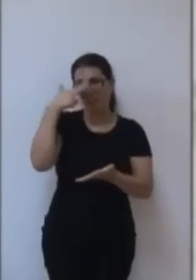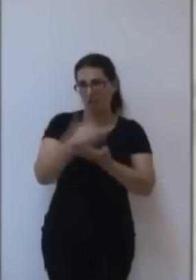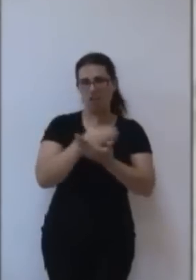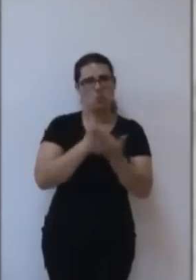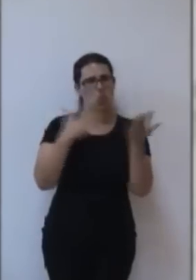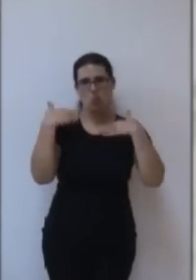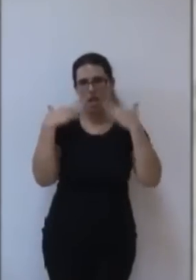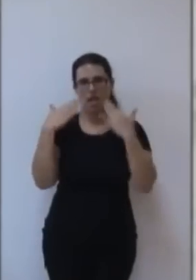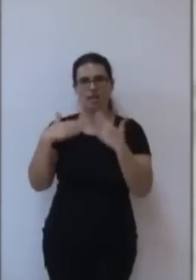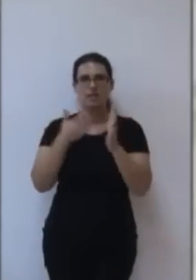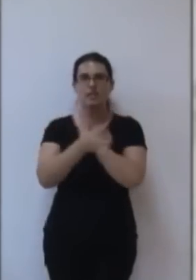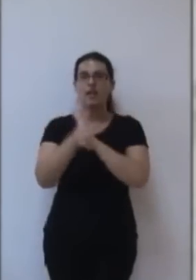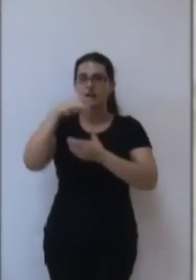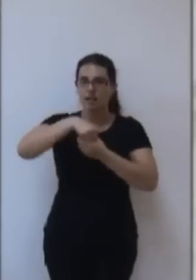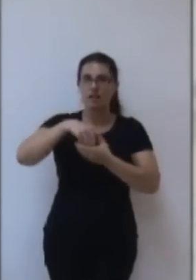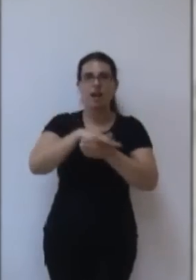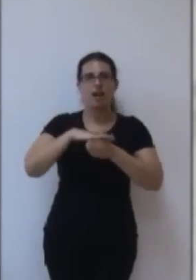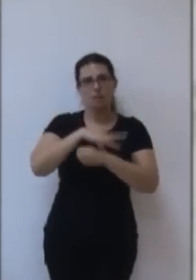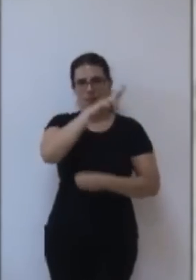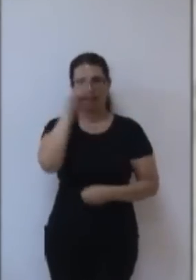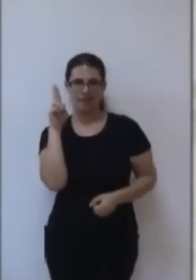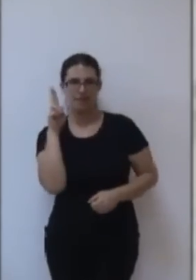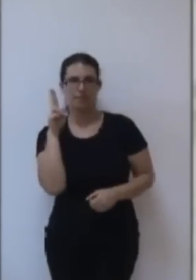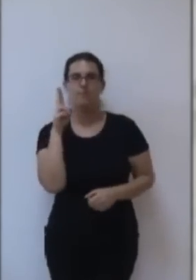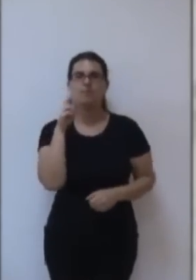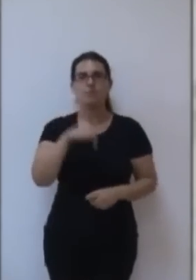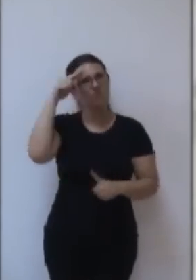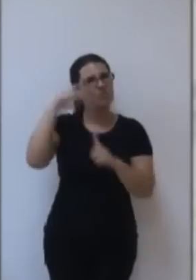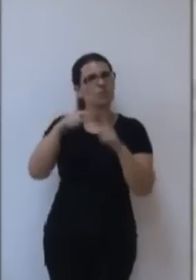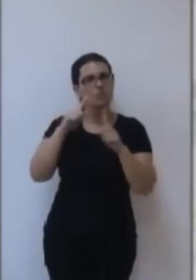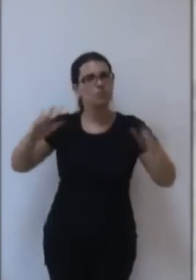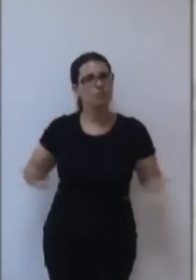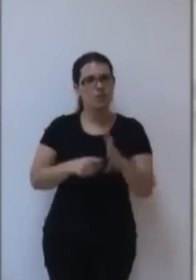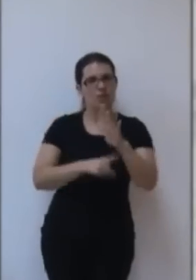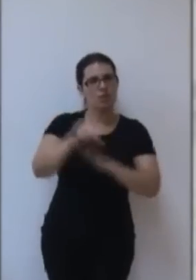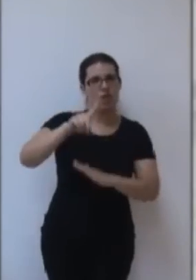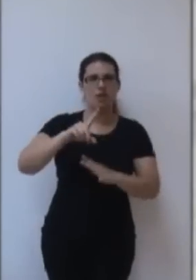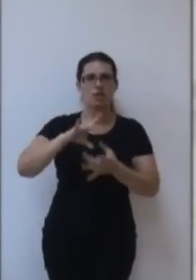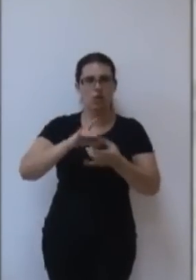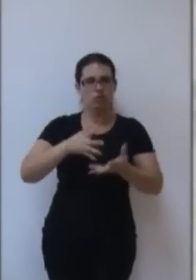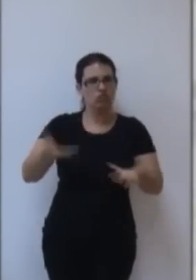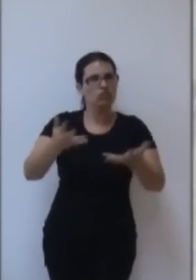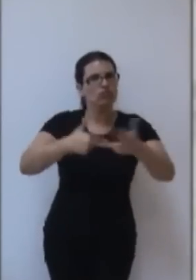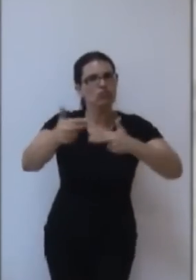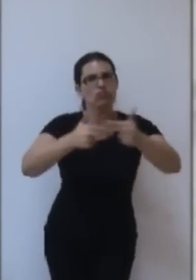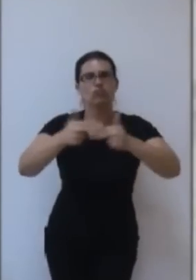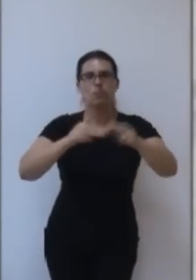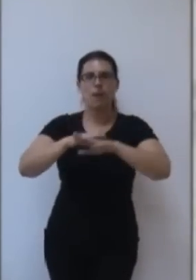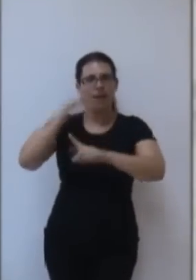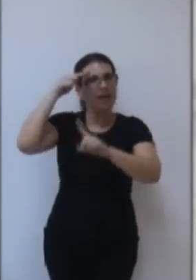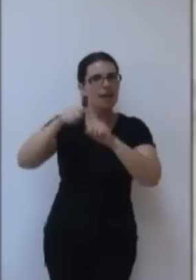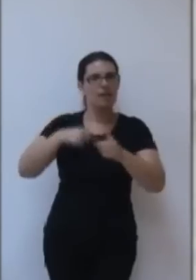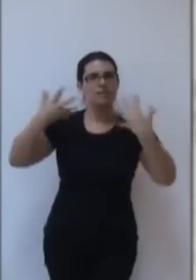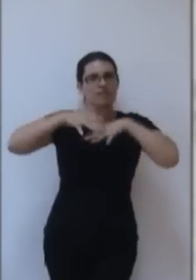ámbito del territorio de la Comunidad de Madrid, y su misión pues, es promover, desarrollar y potenciar todo tipo de actividades encaminadas a la plena